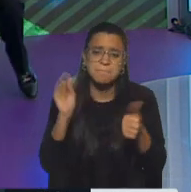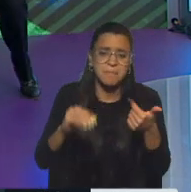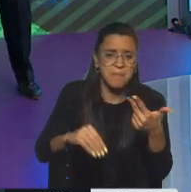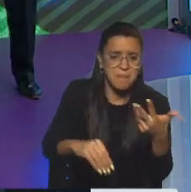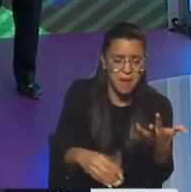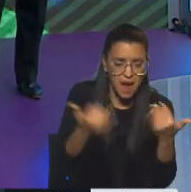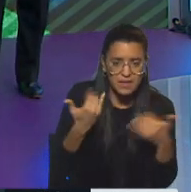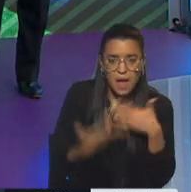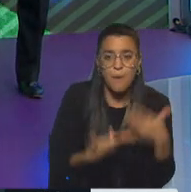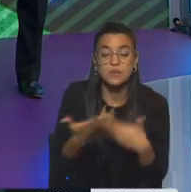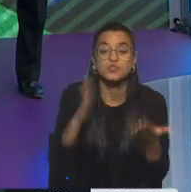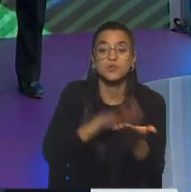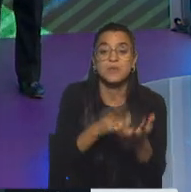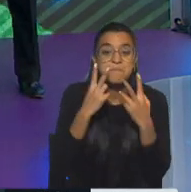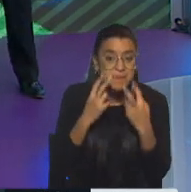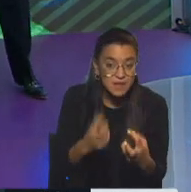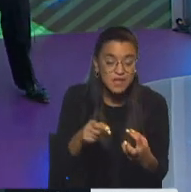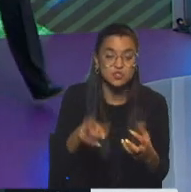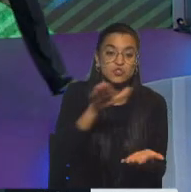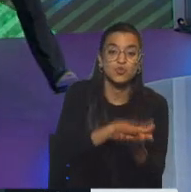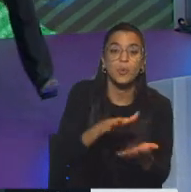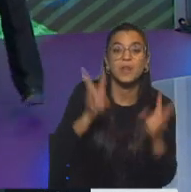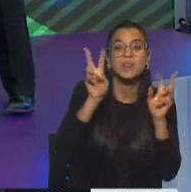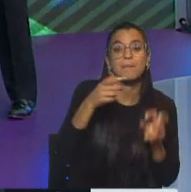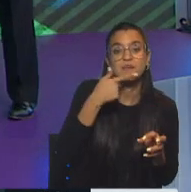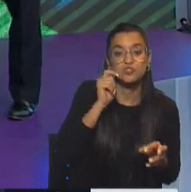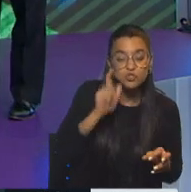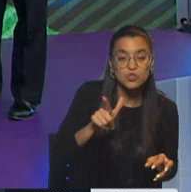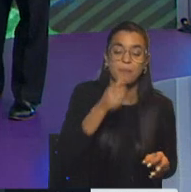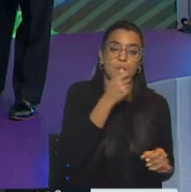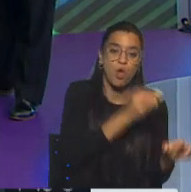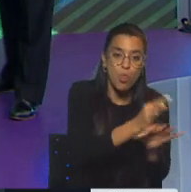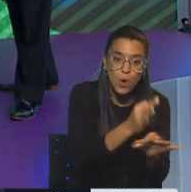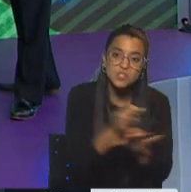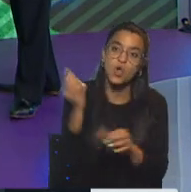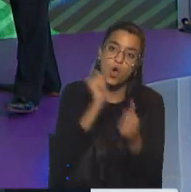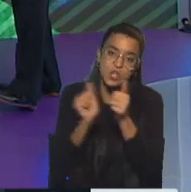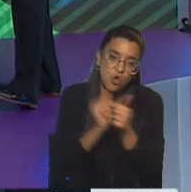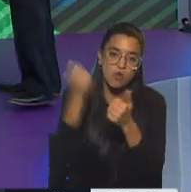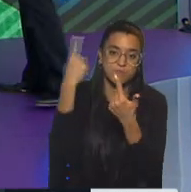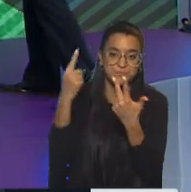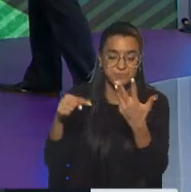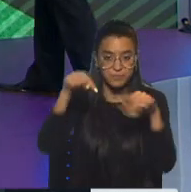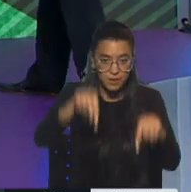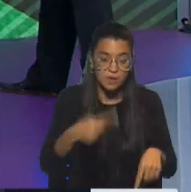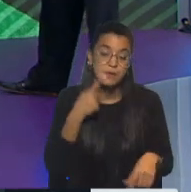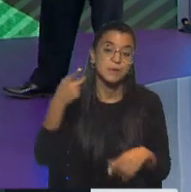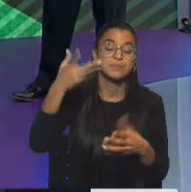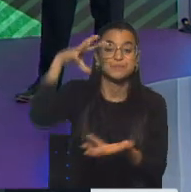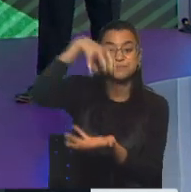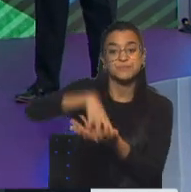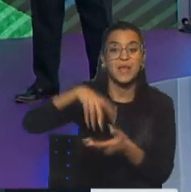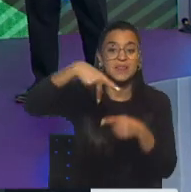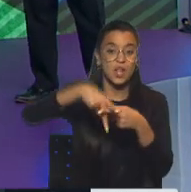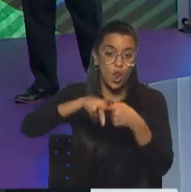también sobre la investigación en el campo social, por ejemplo, en la educación, en la historia. Fíjate, estamos en el Polo Tecnológico, que es